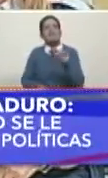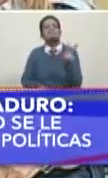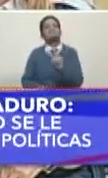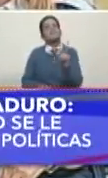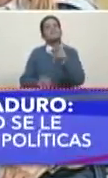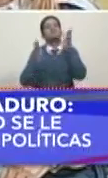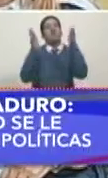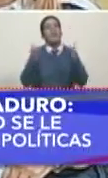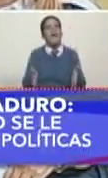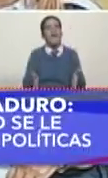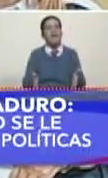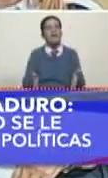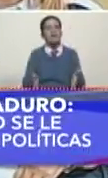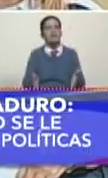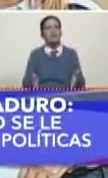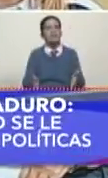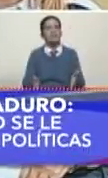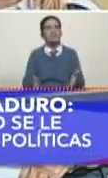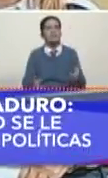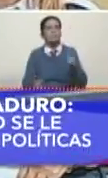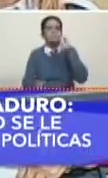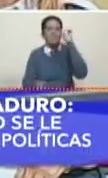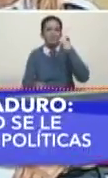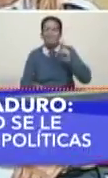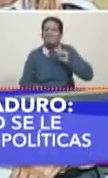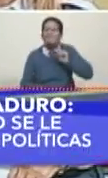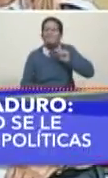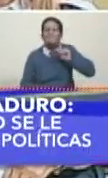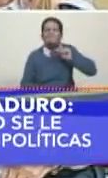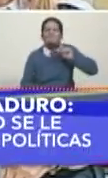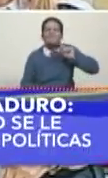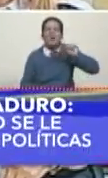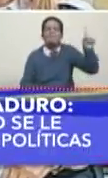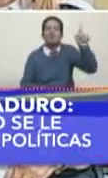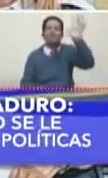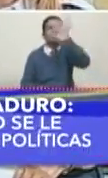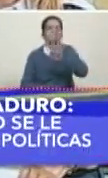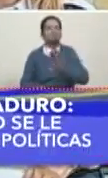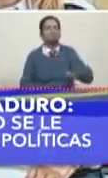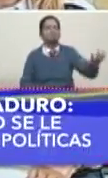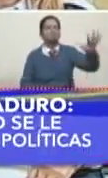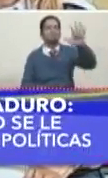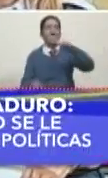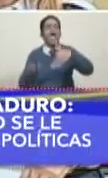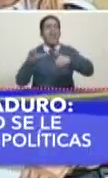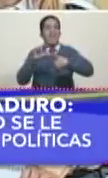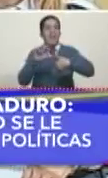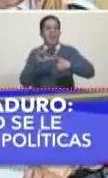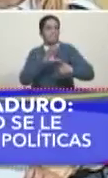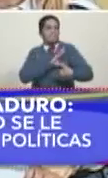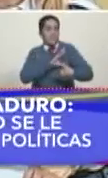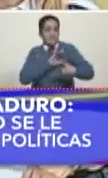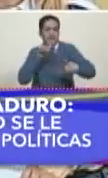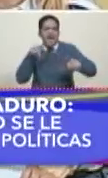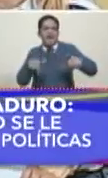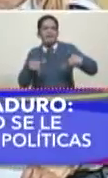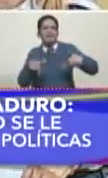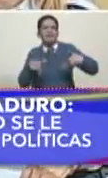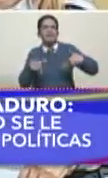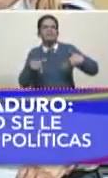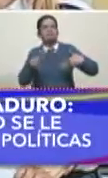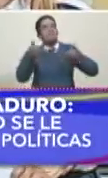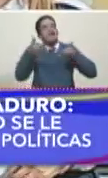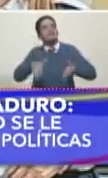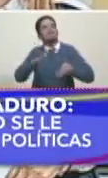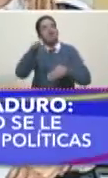Venezolano, uno de los artistas más famosos del merengue caribeño y latinoamericano, es nuestro, del Zulia.